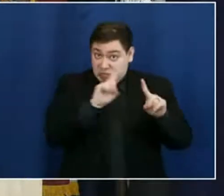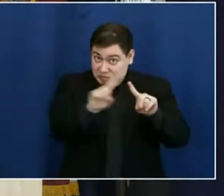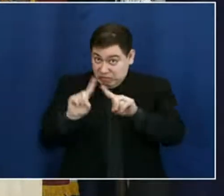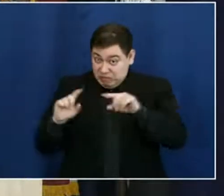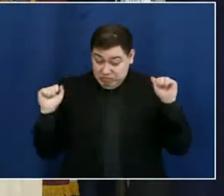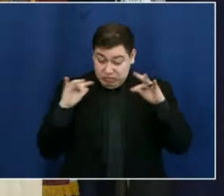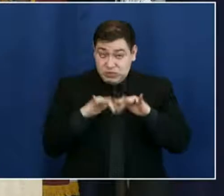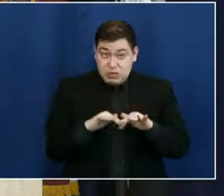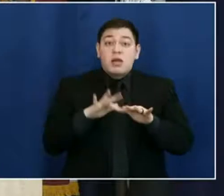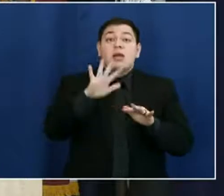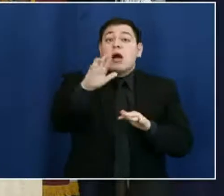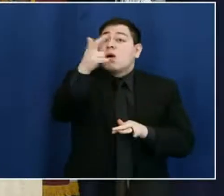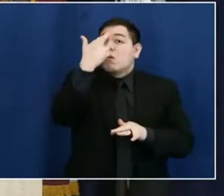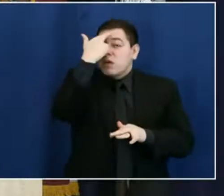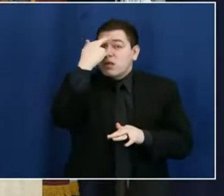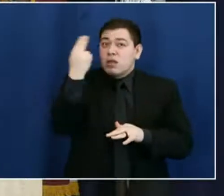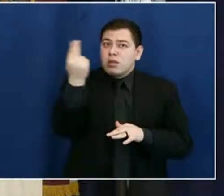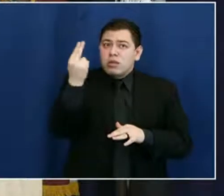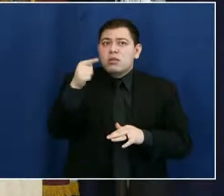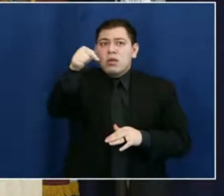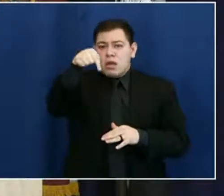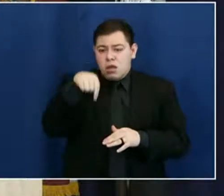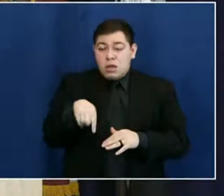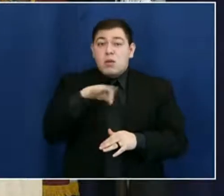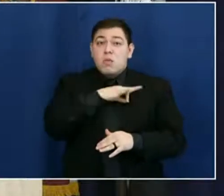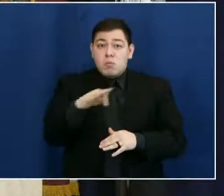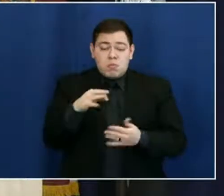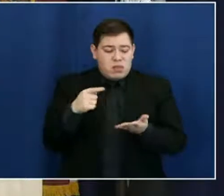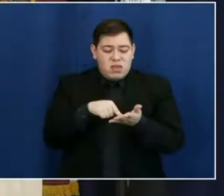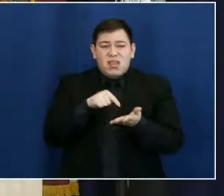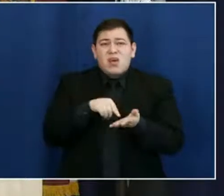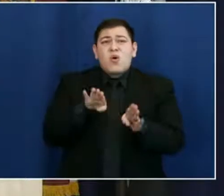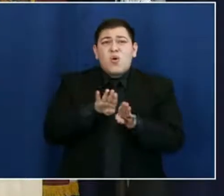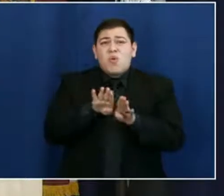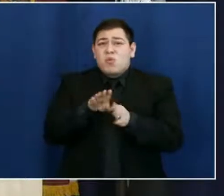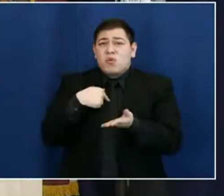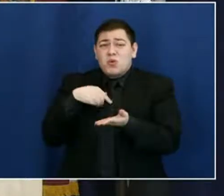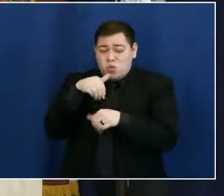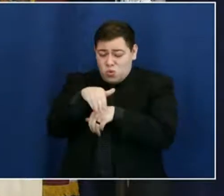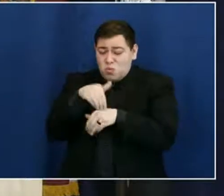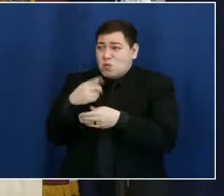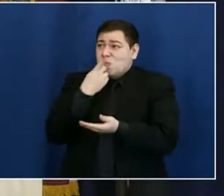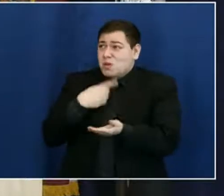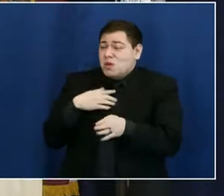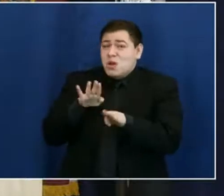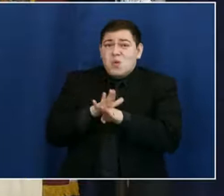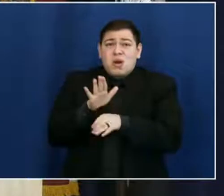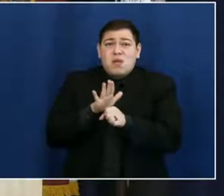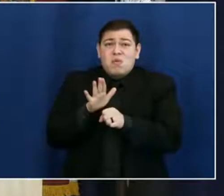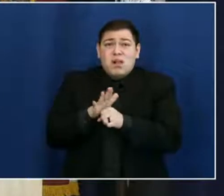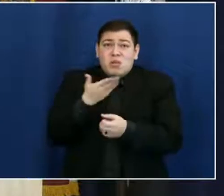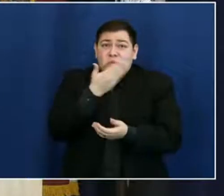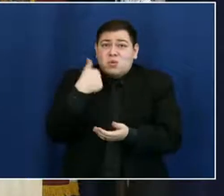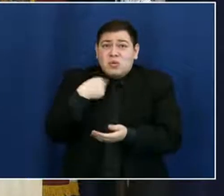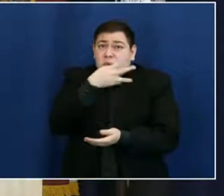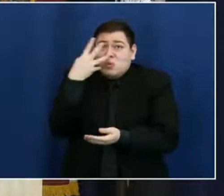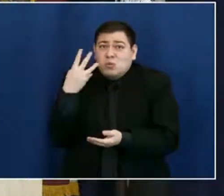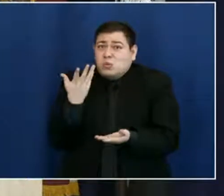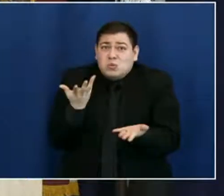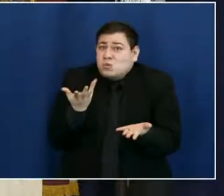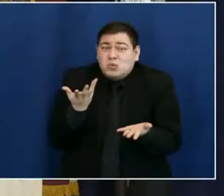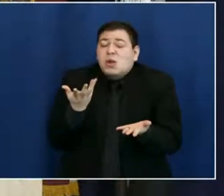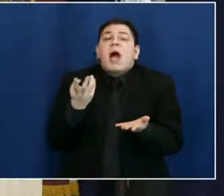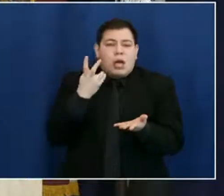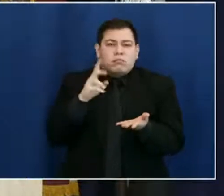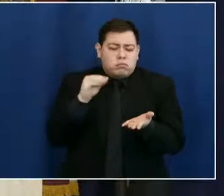un ITIN número o si no poner 00 en la aplicación para que se les pueda dar sus vacunas, que la información que usted pone